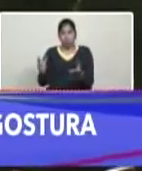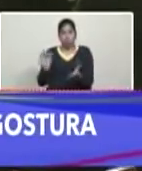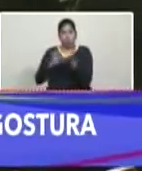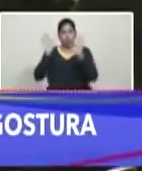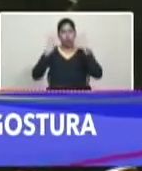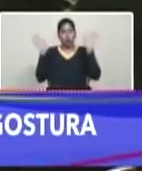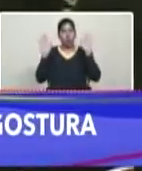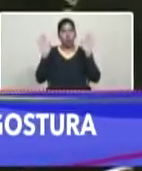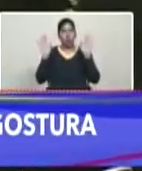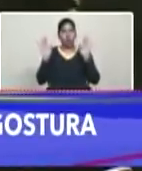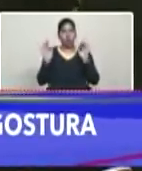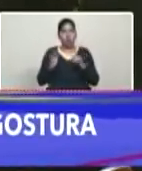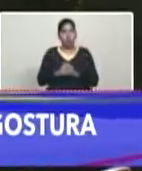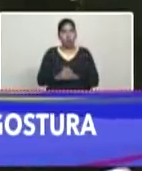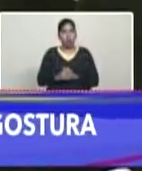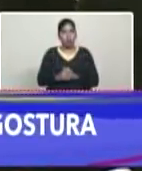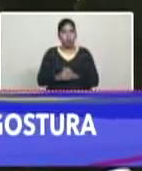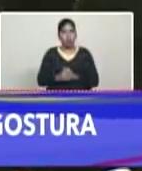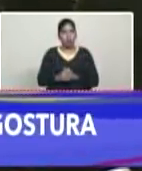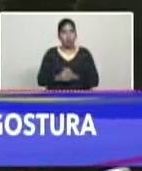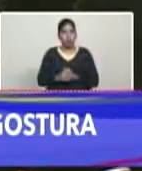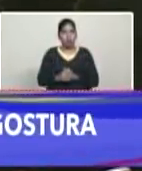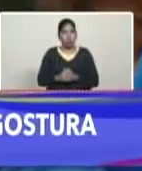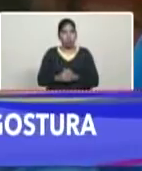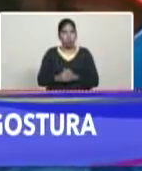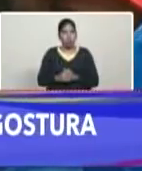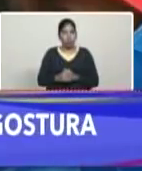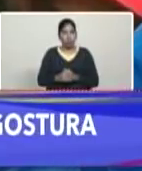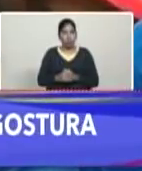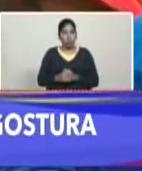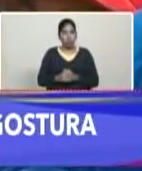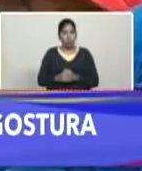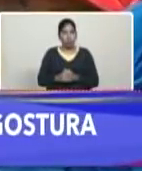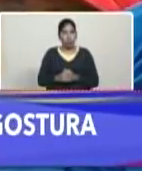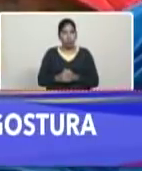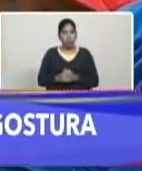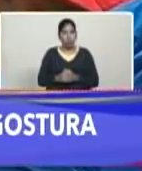década ya de este siglo XXI.